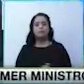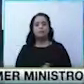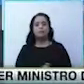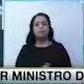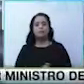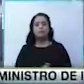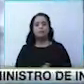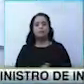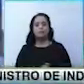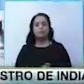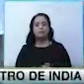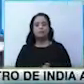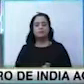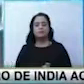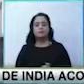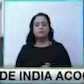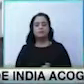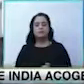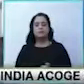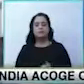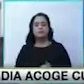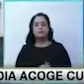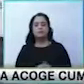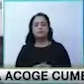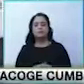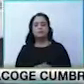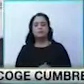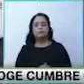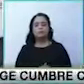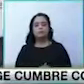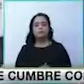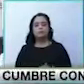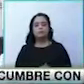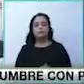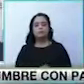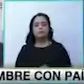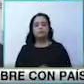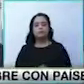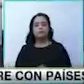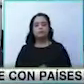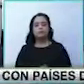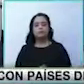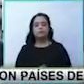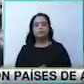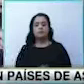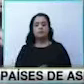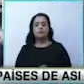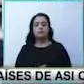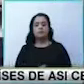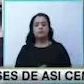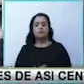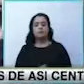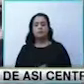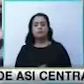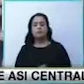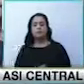línea de la lucha por la transformación del país. Eso para competir contra un Congreso que lo tenemos saboteado, ¿verdad?, por esta venta de